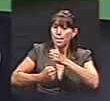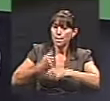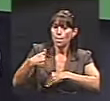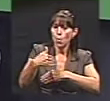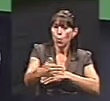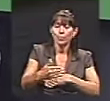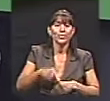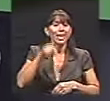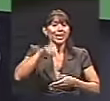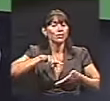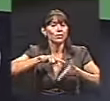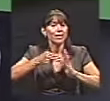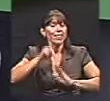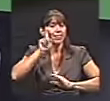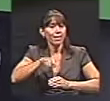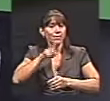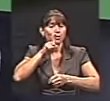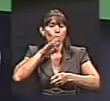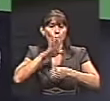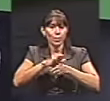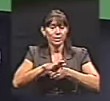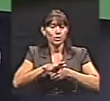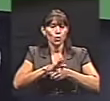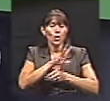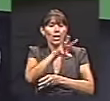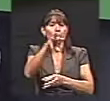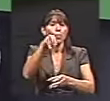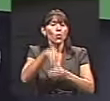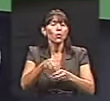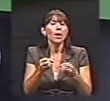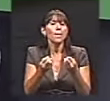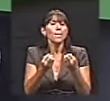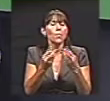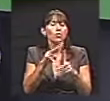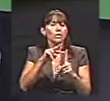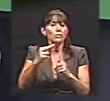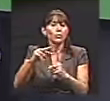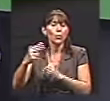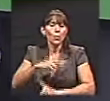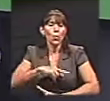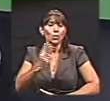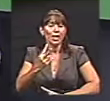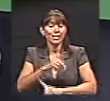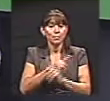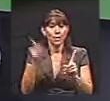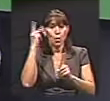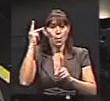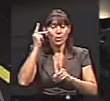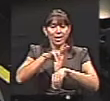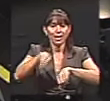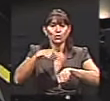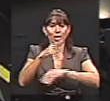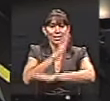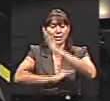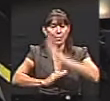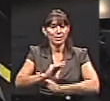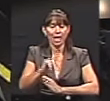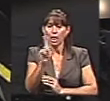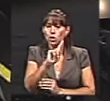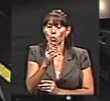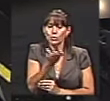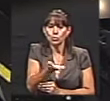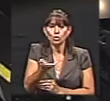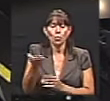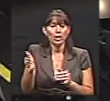un compromiso e involucra muchas voluntades, pero la Política Nacional de Discapacidad no es un instrumento que está en